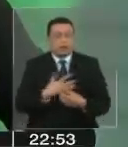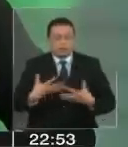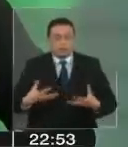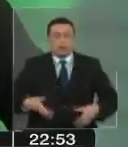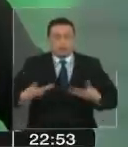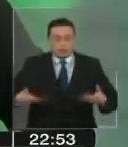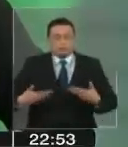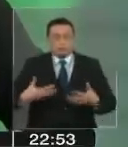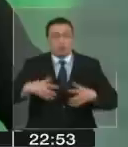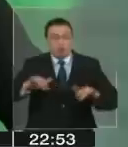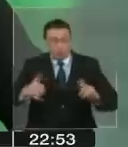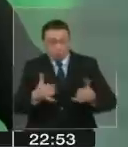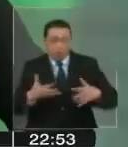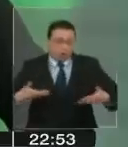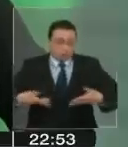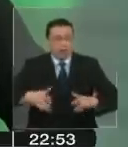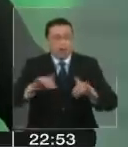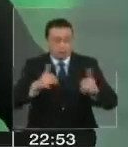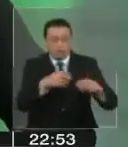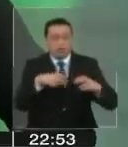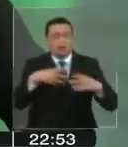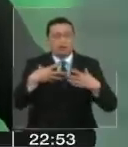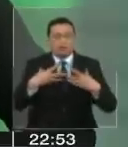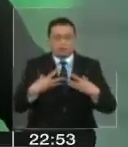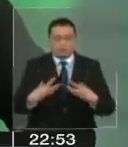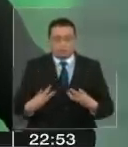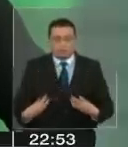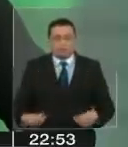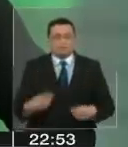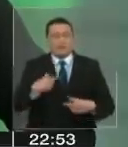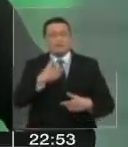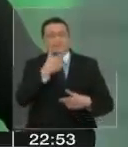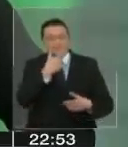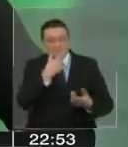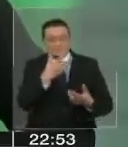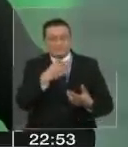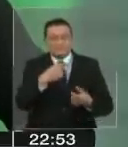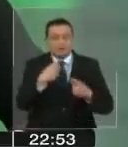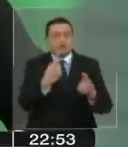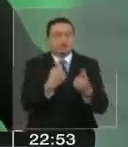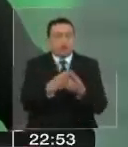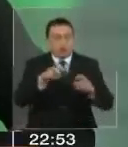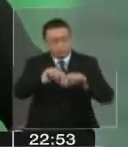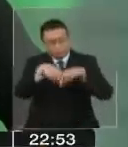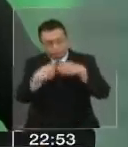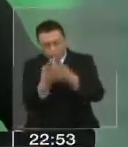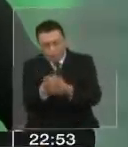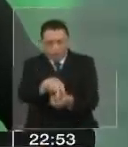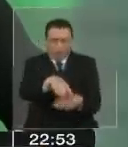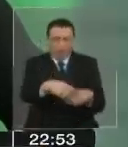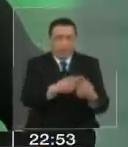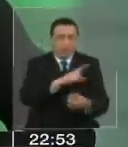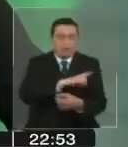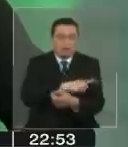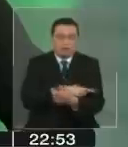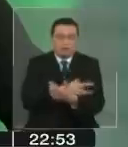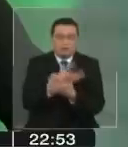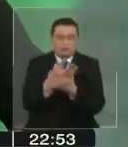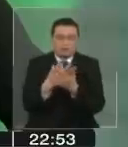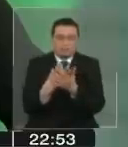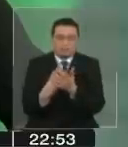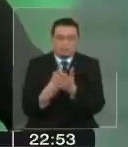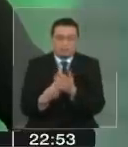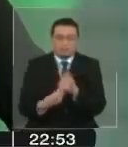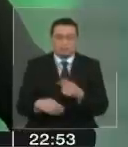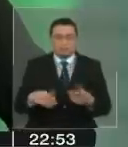para salir a jugar con él, para reírme, para luchar en el suelo con él y no tener la suficiente fuerza porque de repente